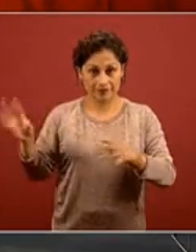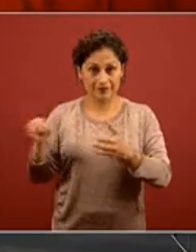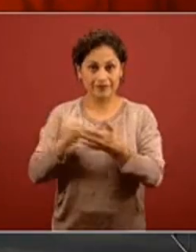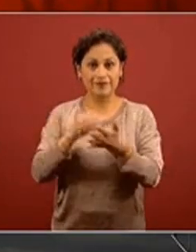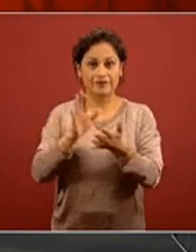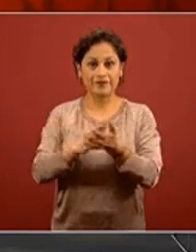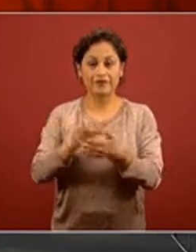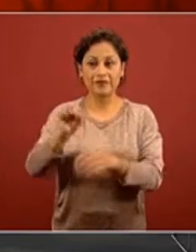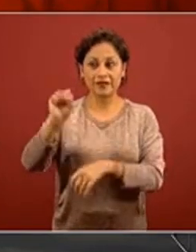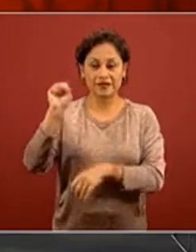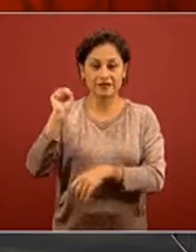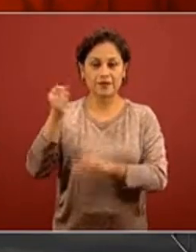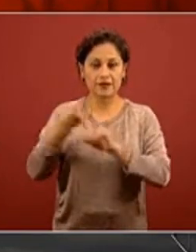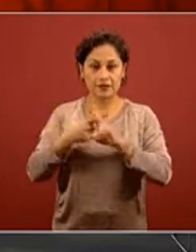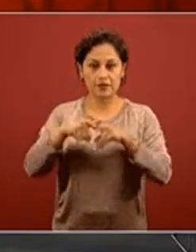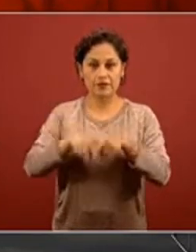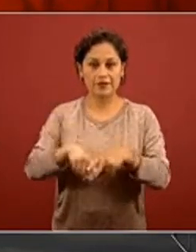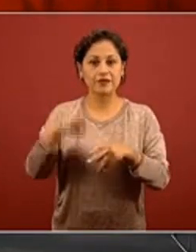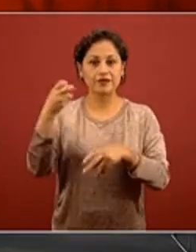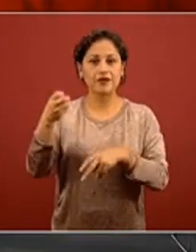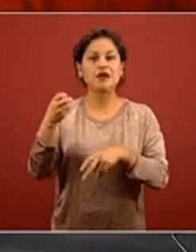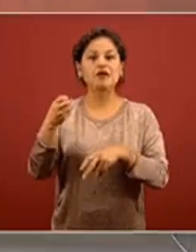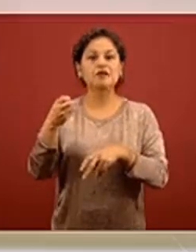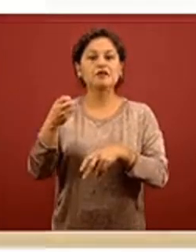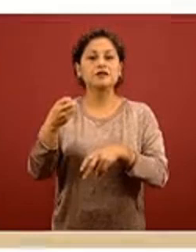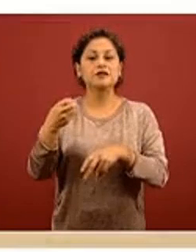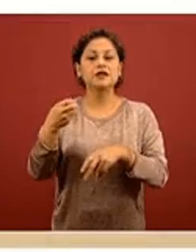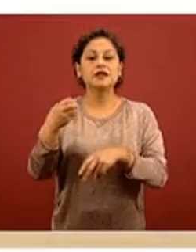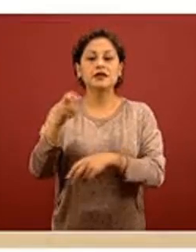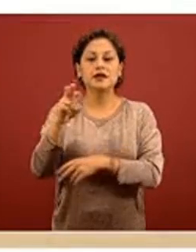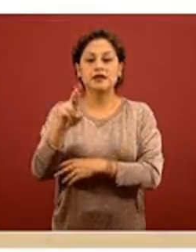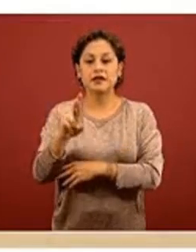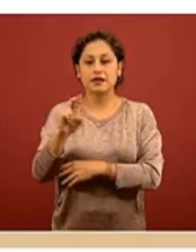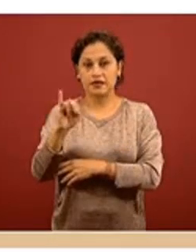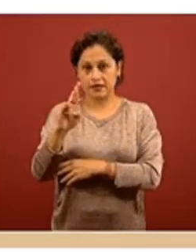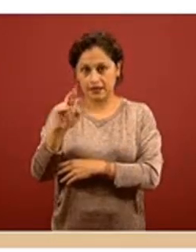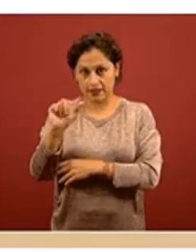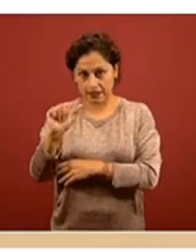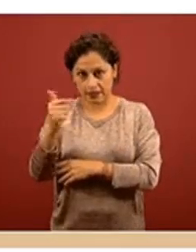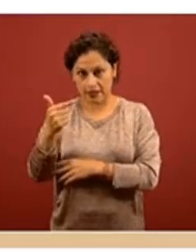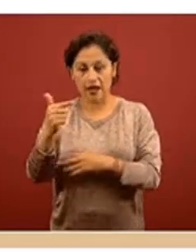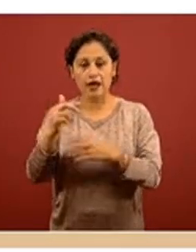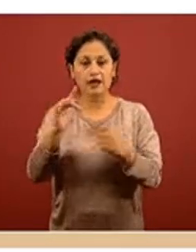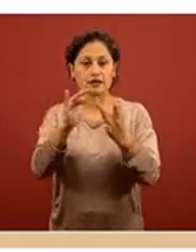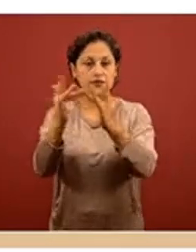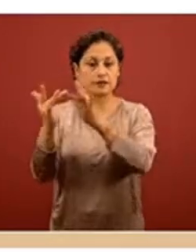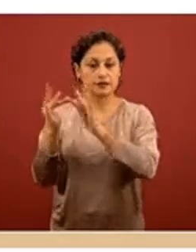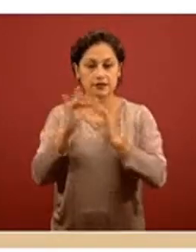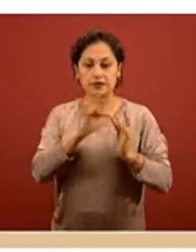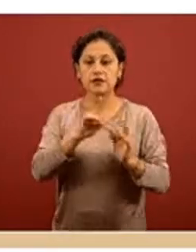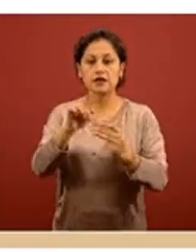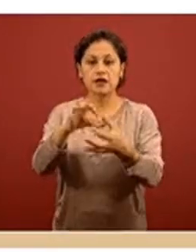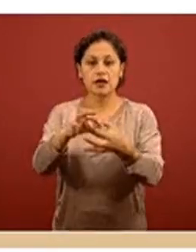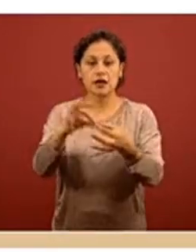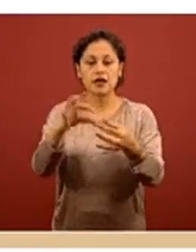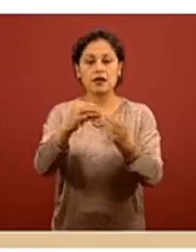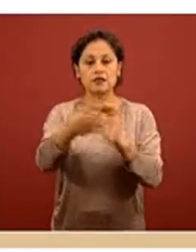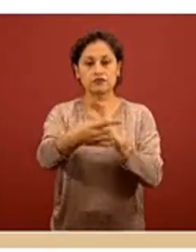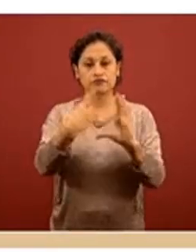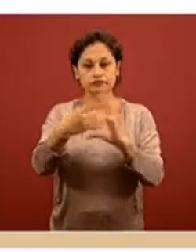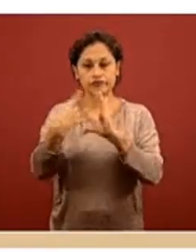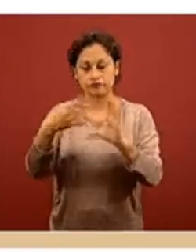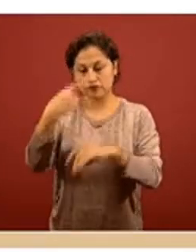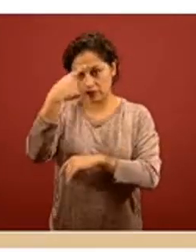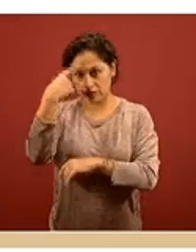sábado, que es precisamente el reporte de la red IRAC, que nos habla sobre la disponibilidad o la ocupación que